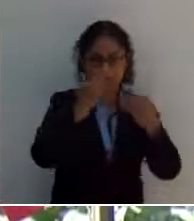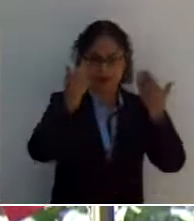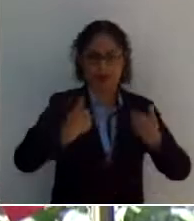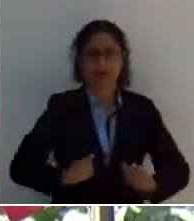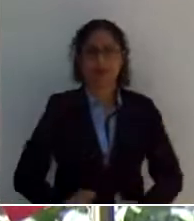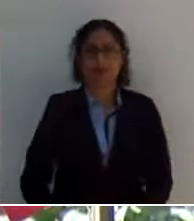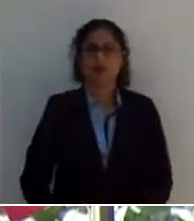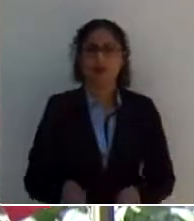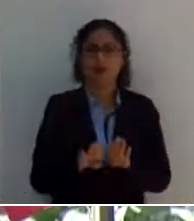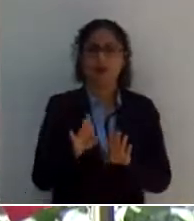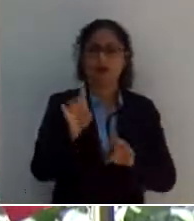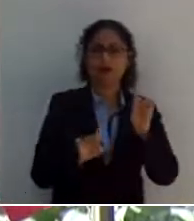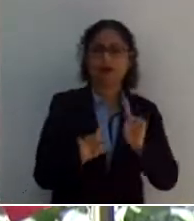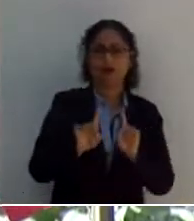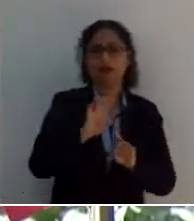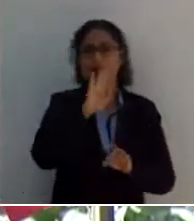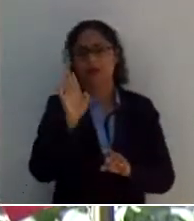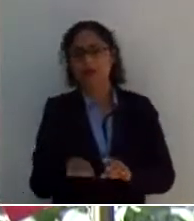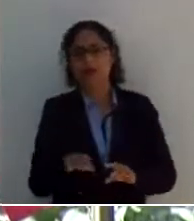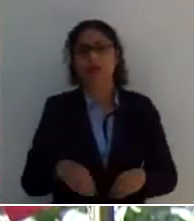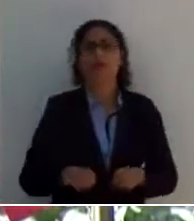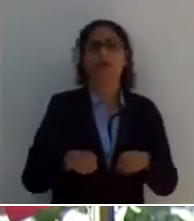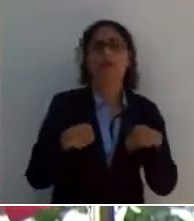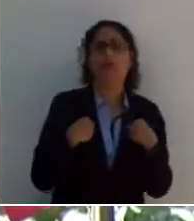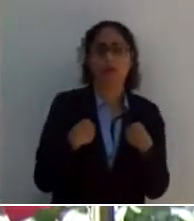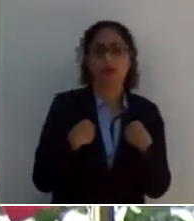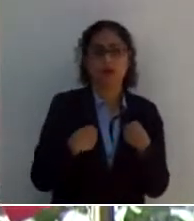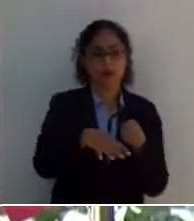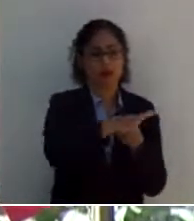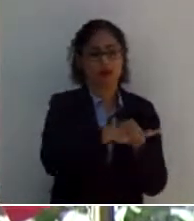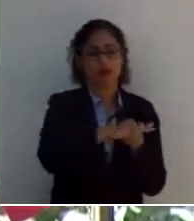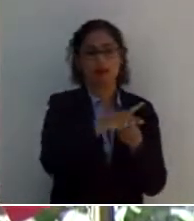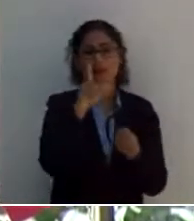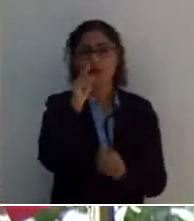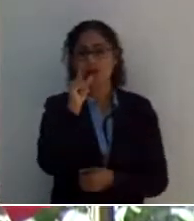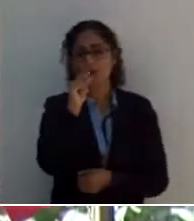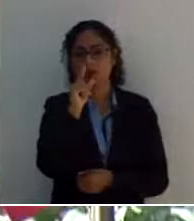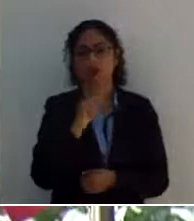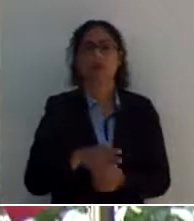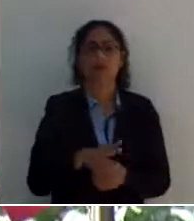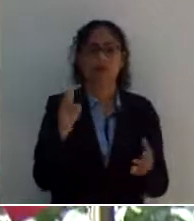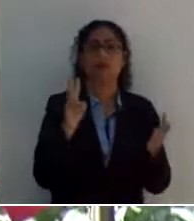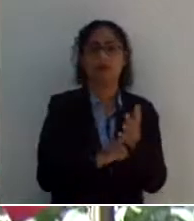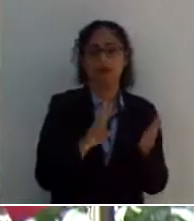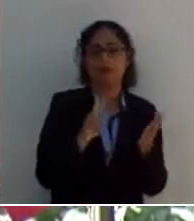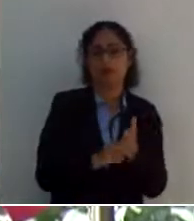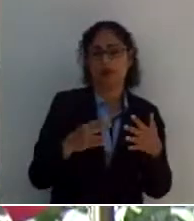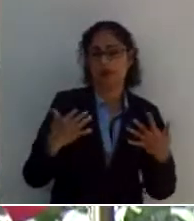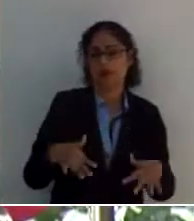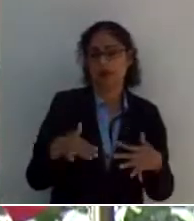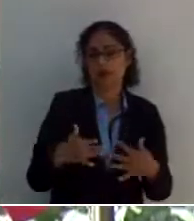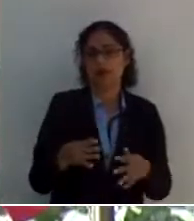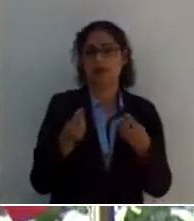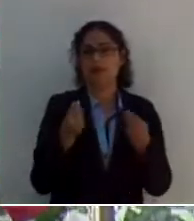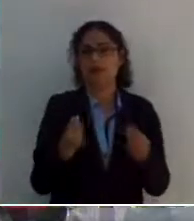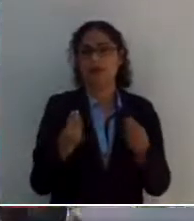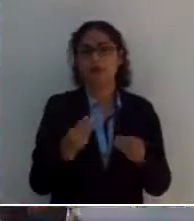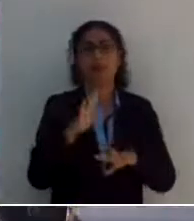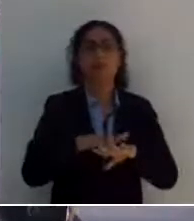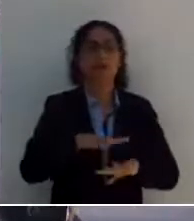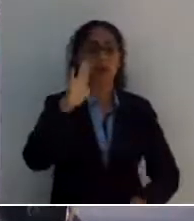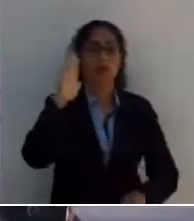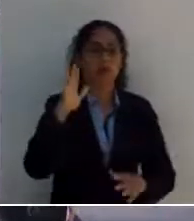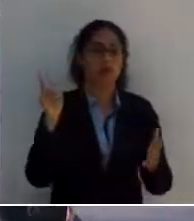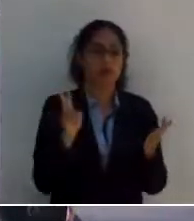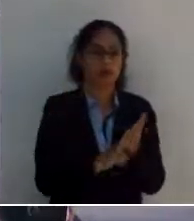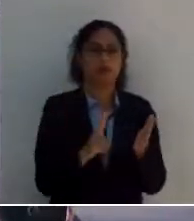integridad física, la vida de nuestros compañeros, vale mucho. Tiene un alto valor porque,